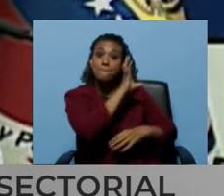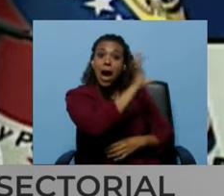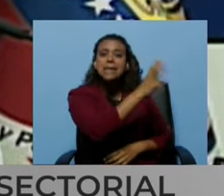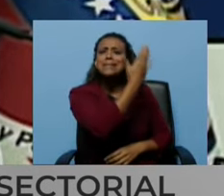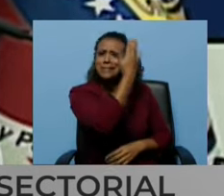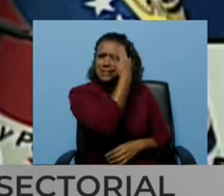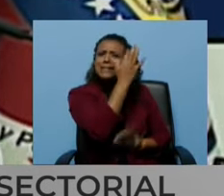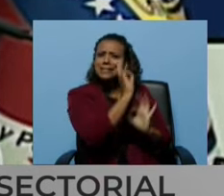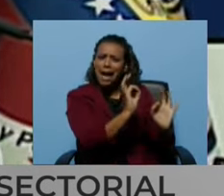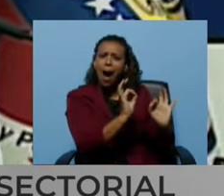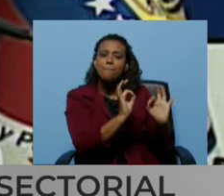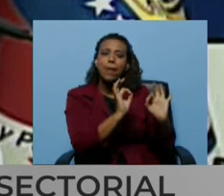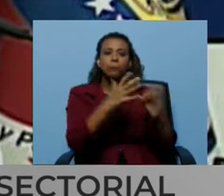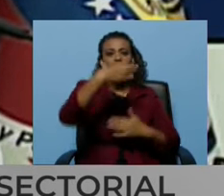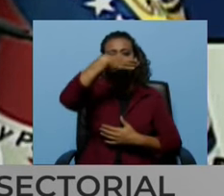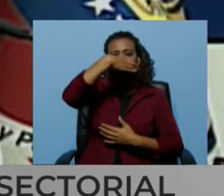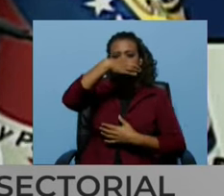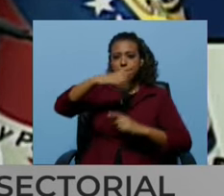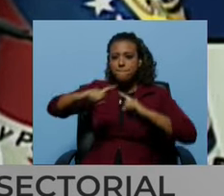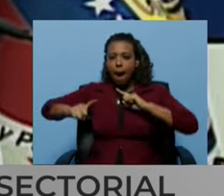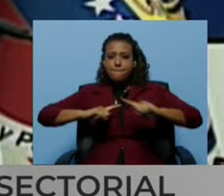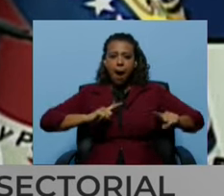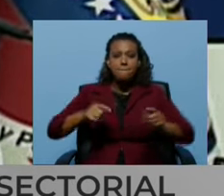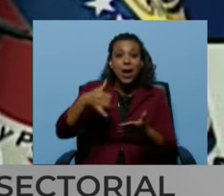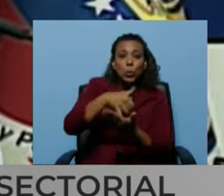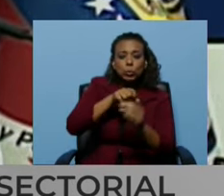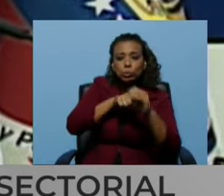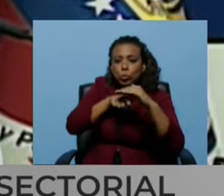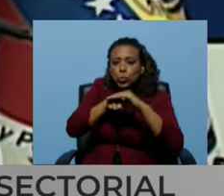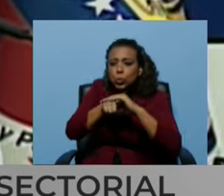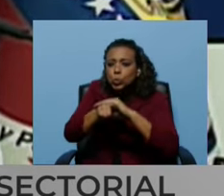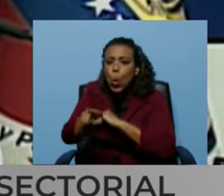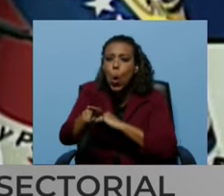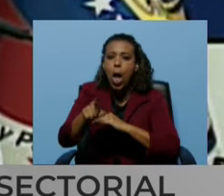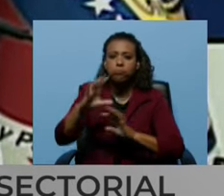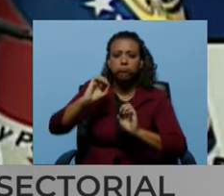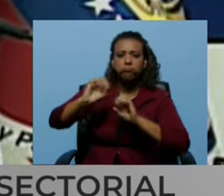sabe ejecutar operaciones de desestabilización.